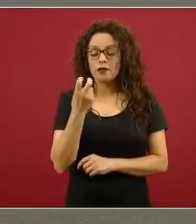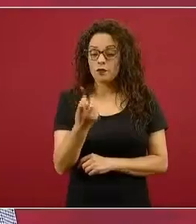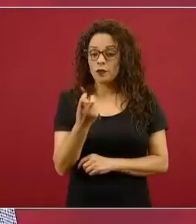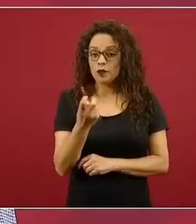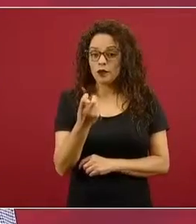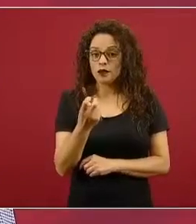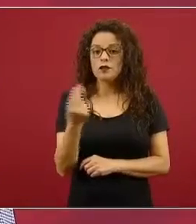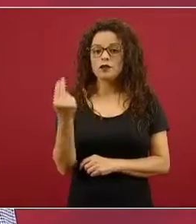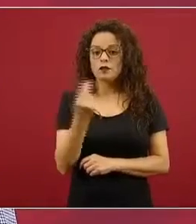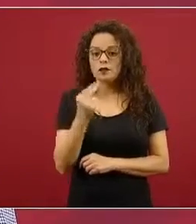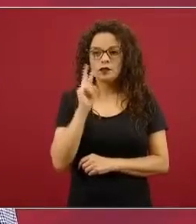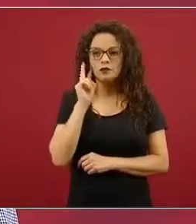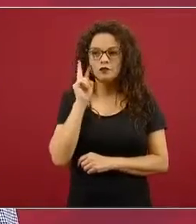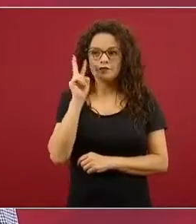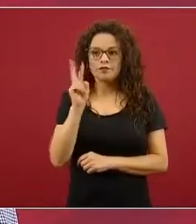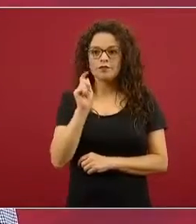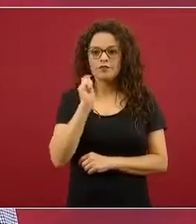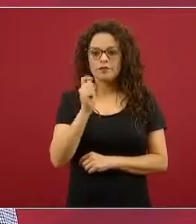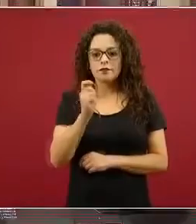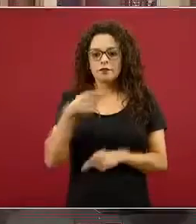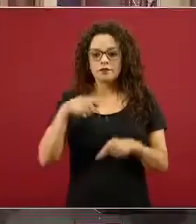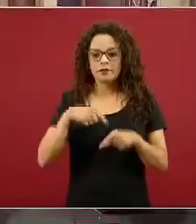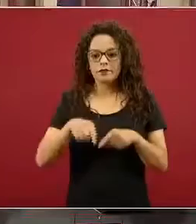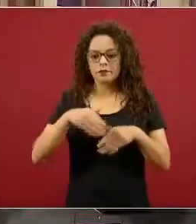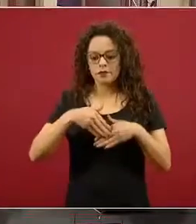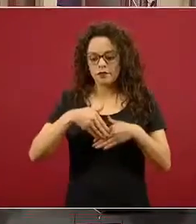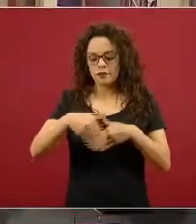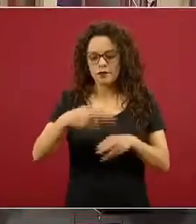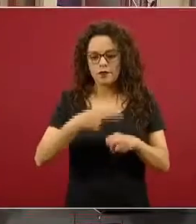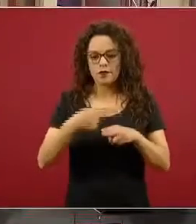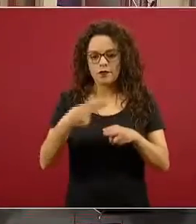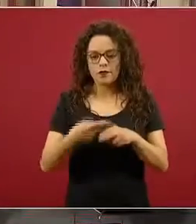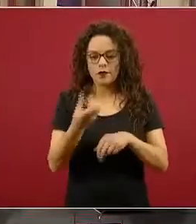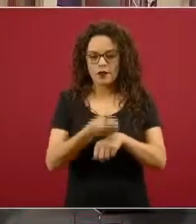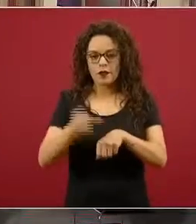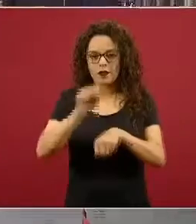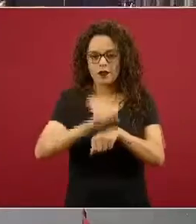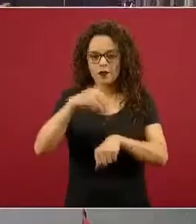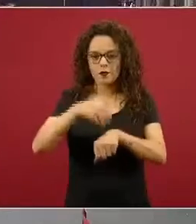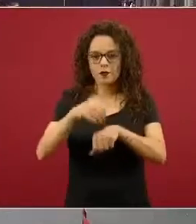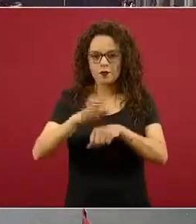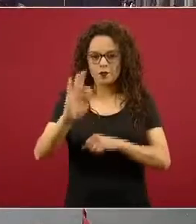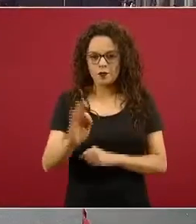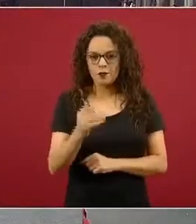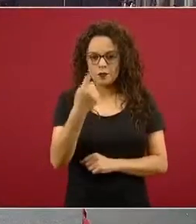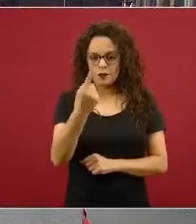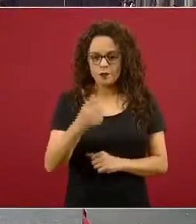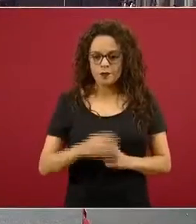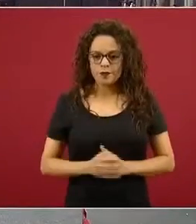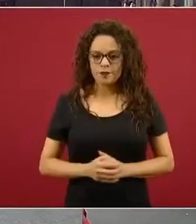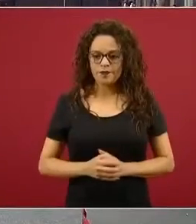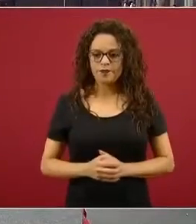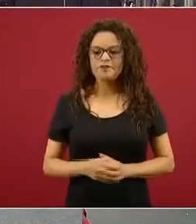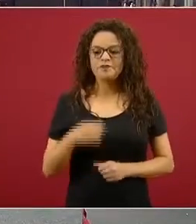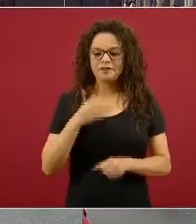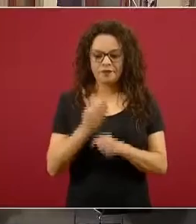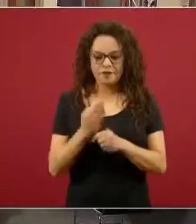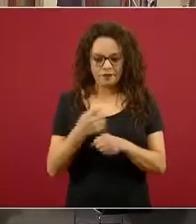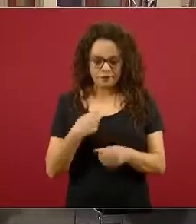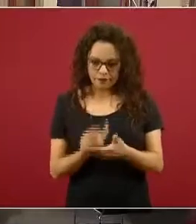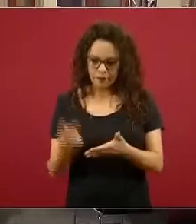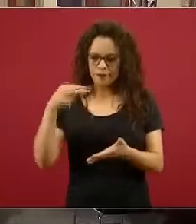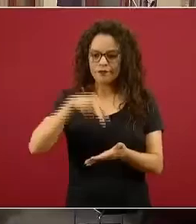tenemos las tendencias que se van a presentar hasta la semana 41. Entonces me voy a poner de pie